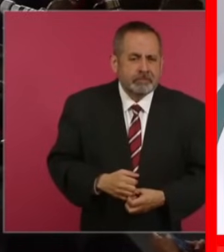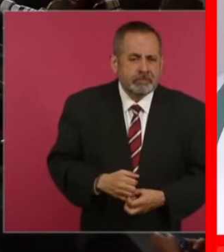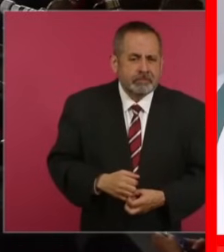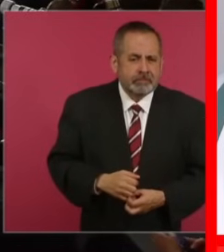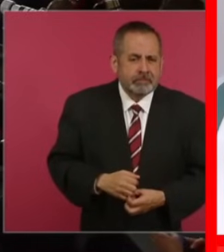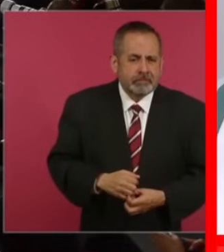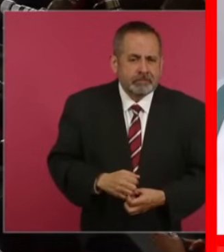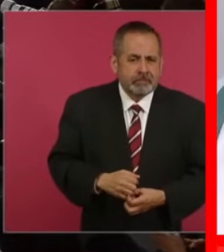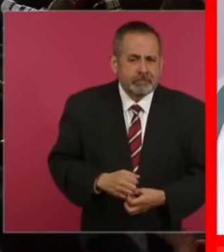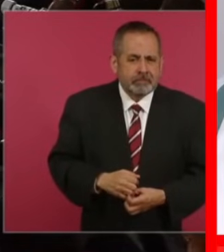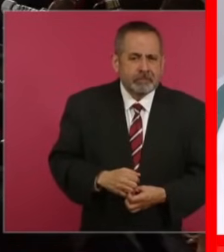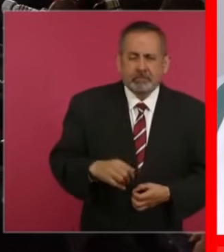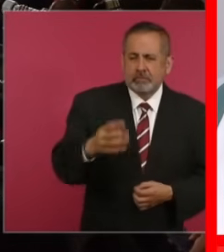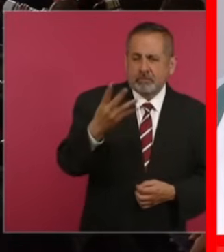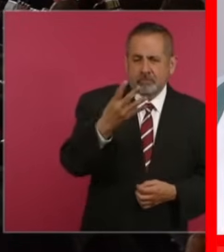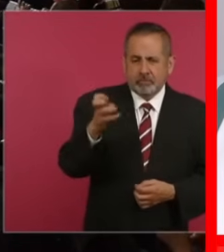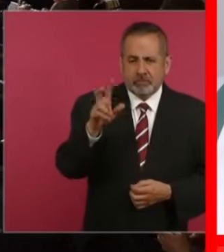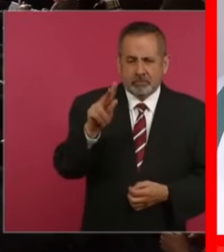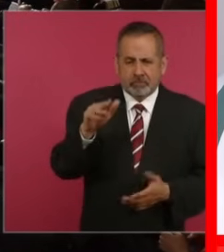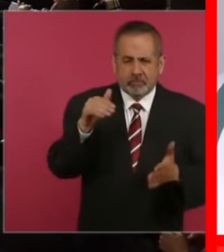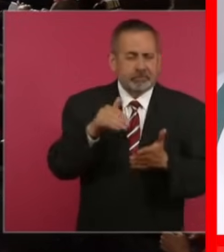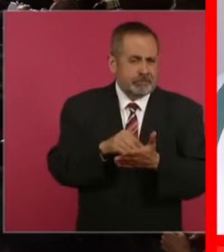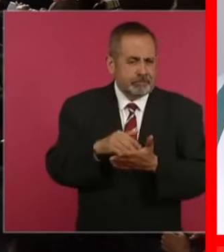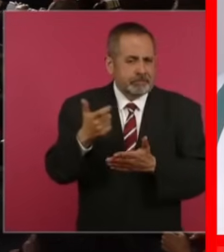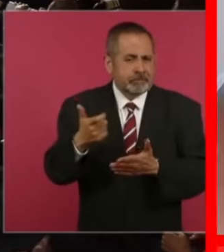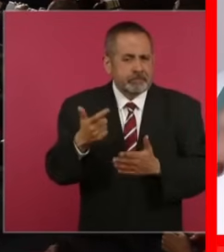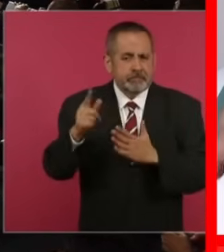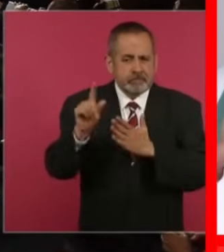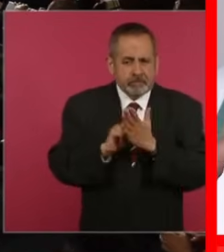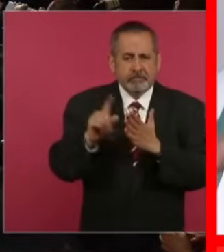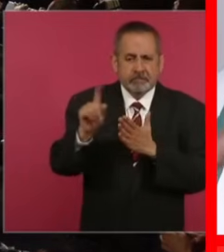él 480.000 pesos